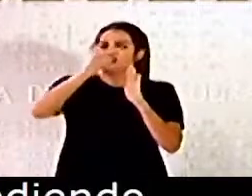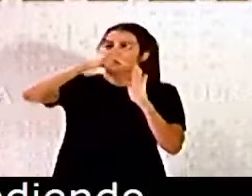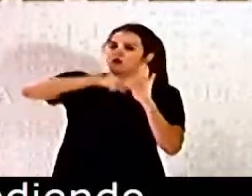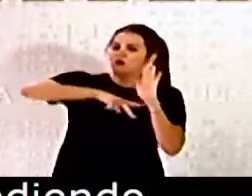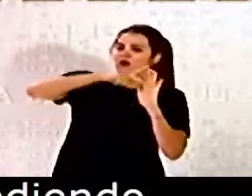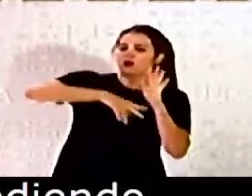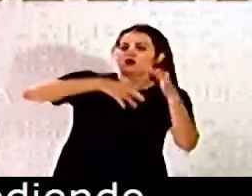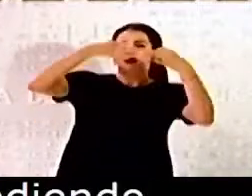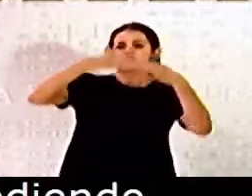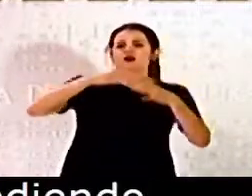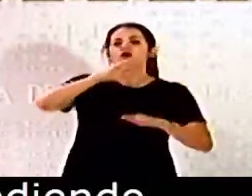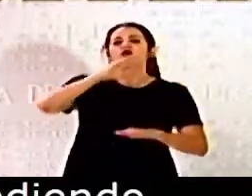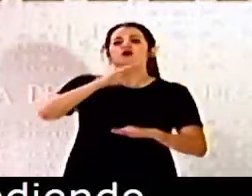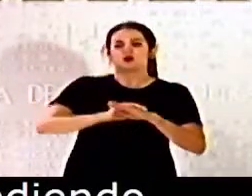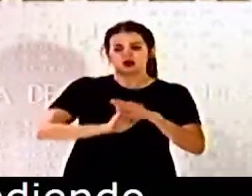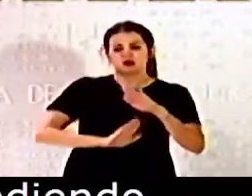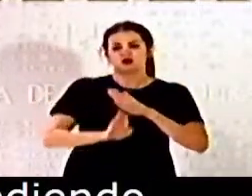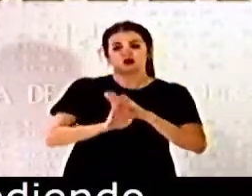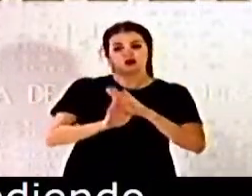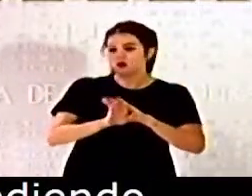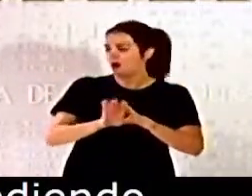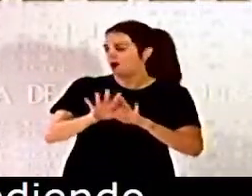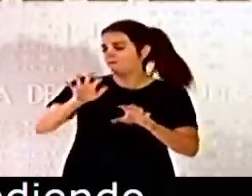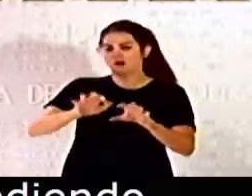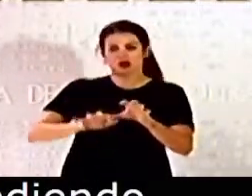seguridad, es la inmensa mayoría,